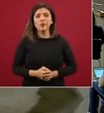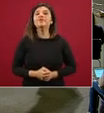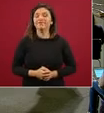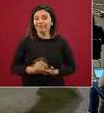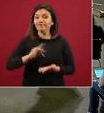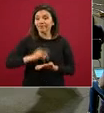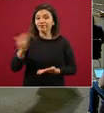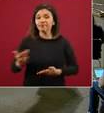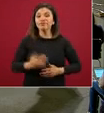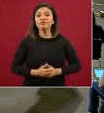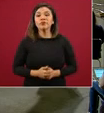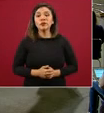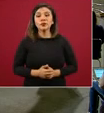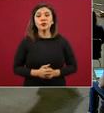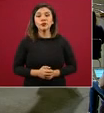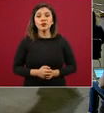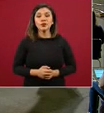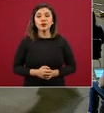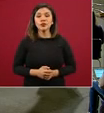Muchas gracias.